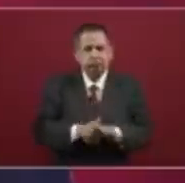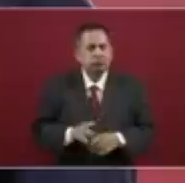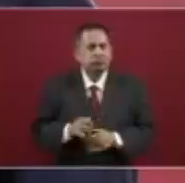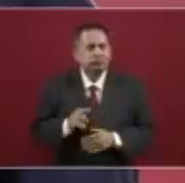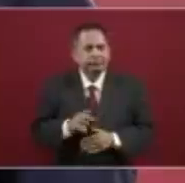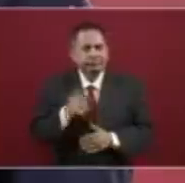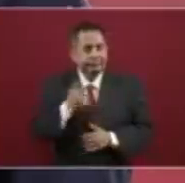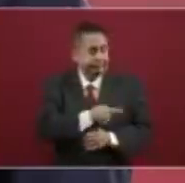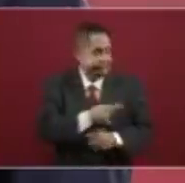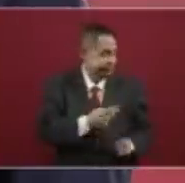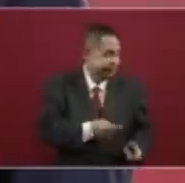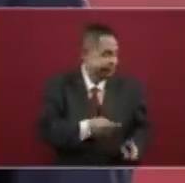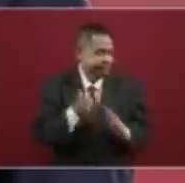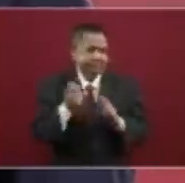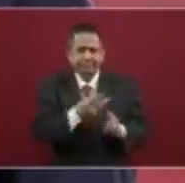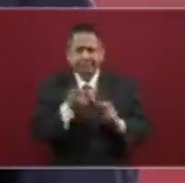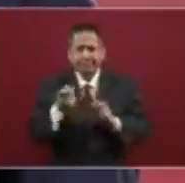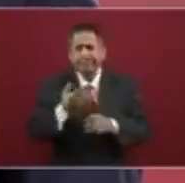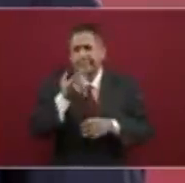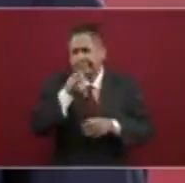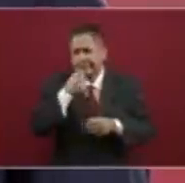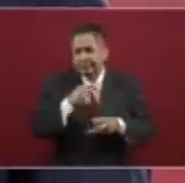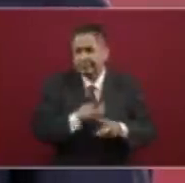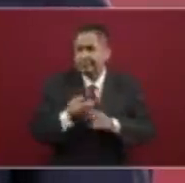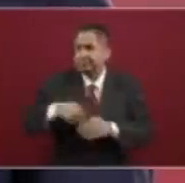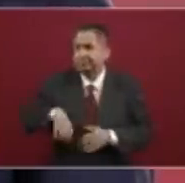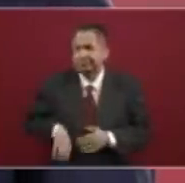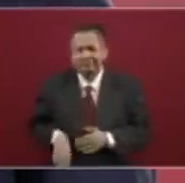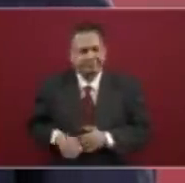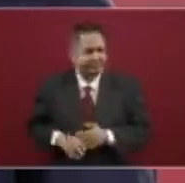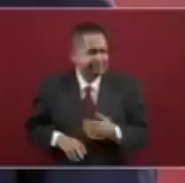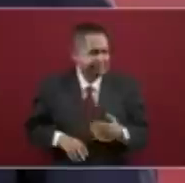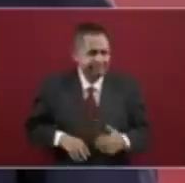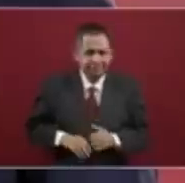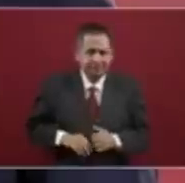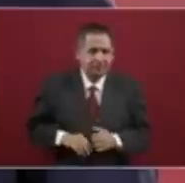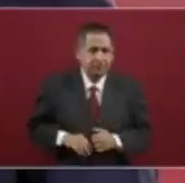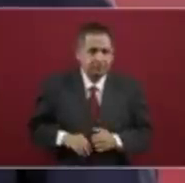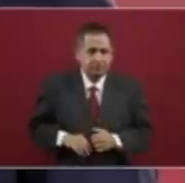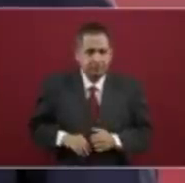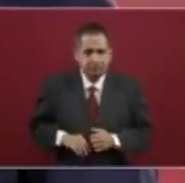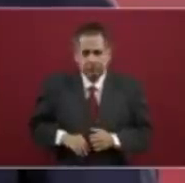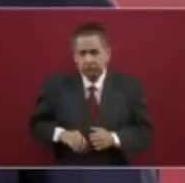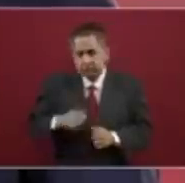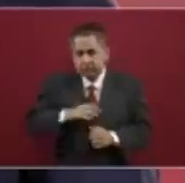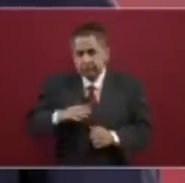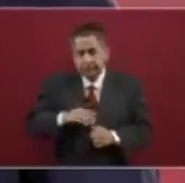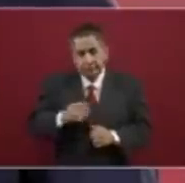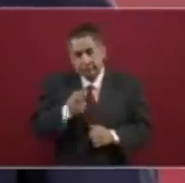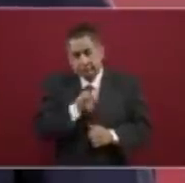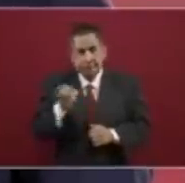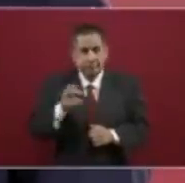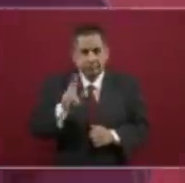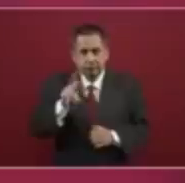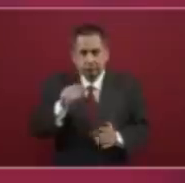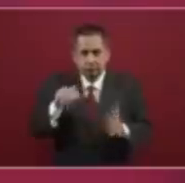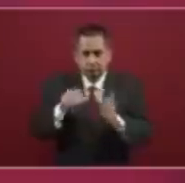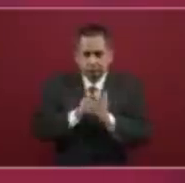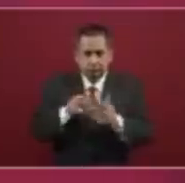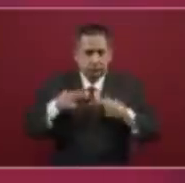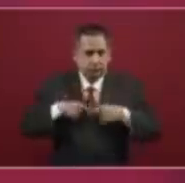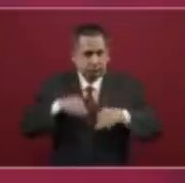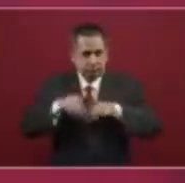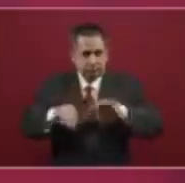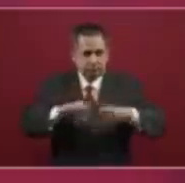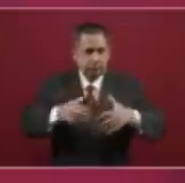se robaban hasta el dinero de las medicinas. Y hay pues alrededor de 80 mil trabajadores